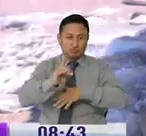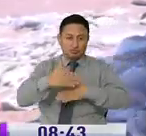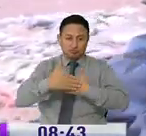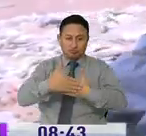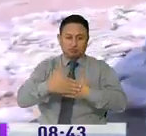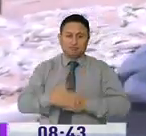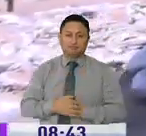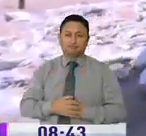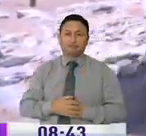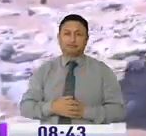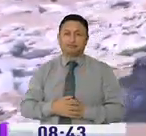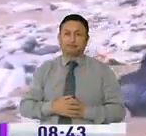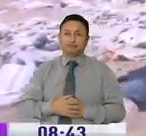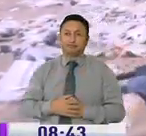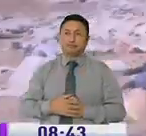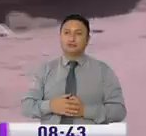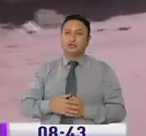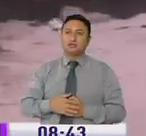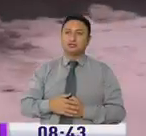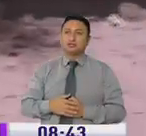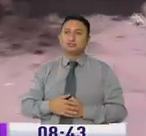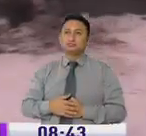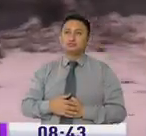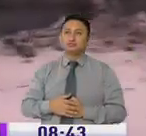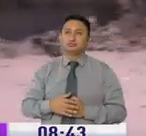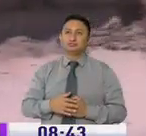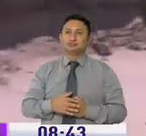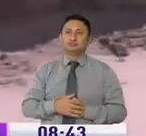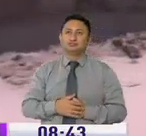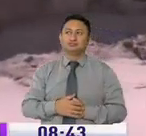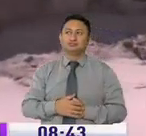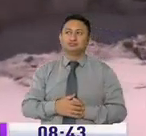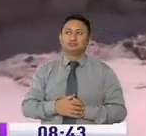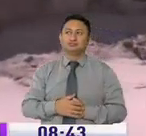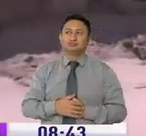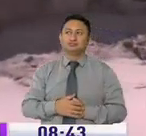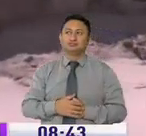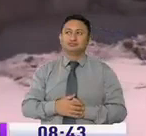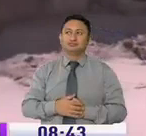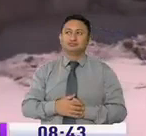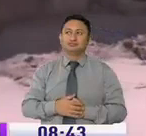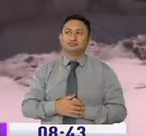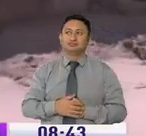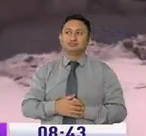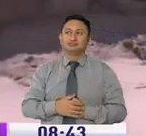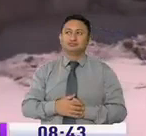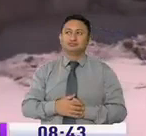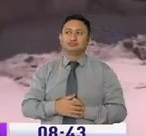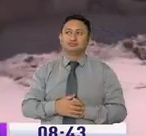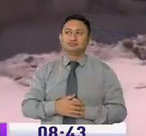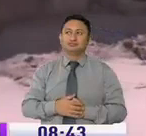terreno. Desde la provincia de Santa Elena, informó Darwin Villao.